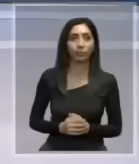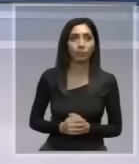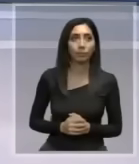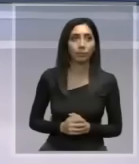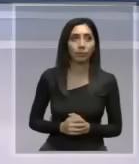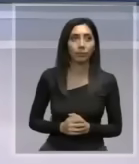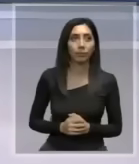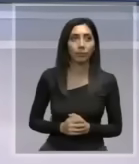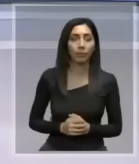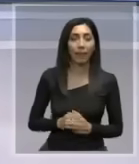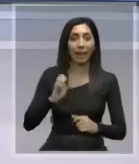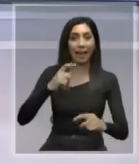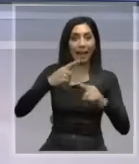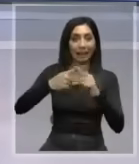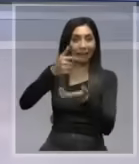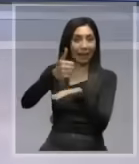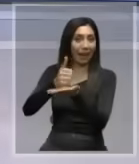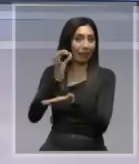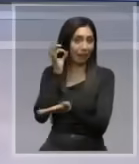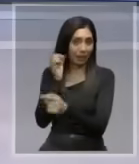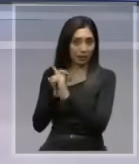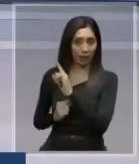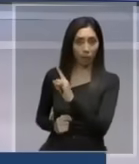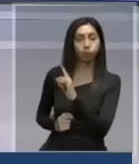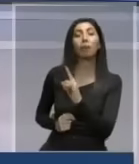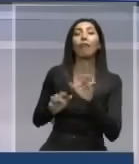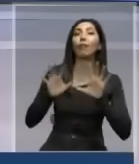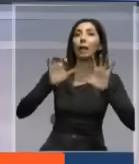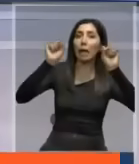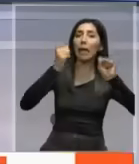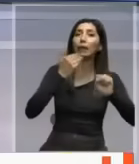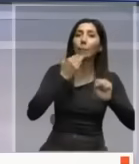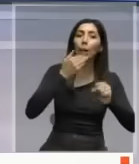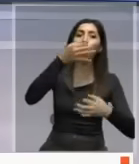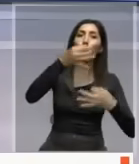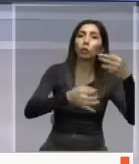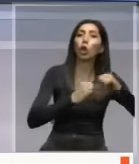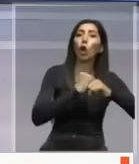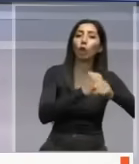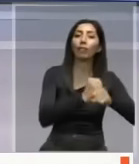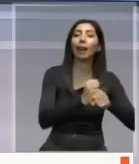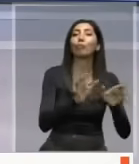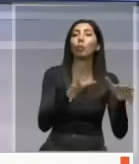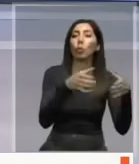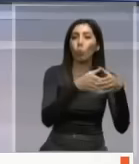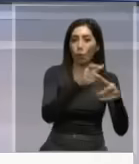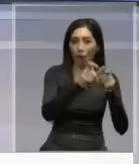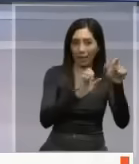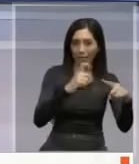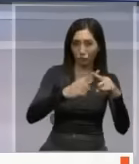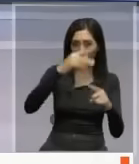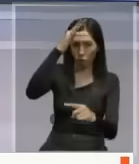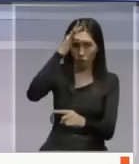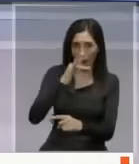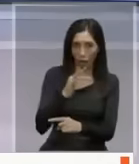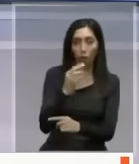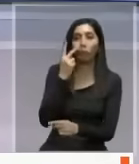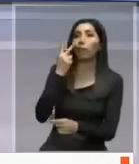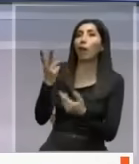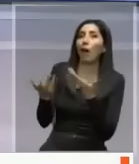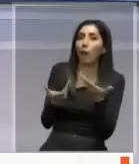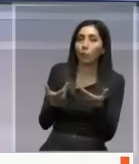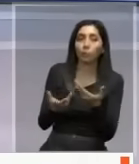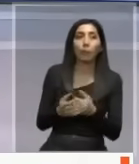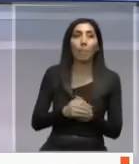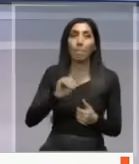Bueno, y junto a la exalcaldesa Katy Barriga, la Fiscalía formalizó a todo su círculo de hierro mientras estuvo en el municipio de Maipú. Veamos. Primero,